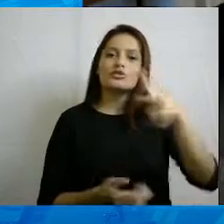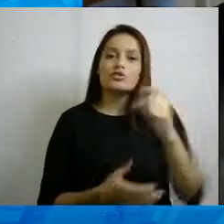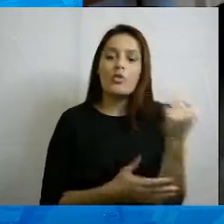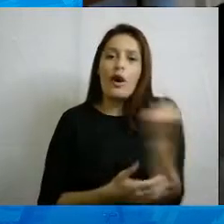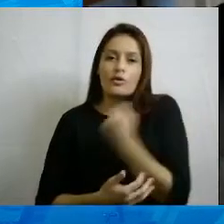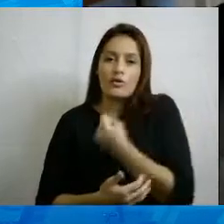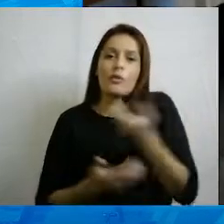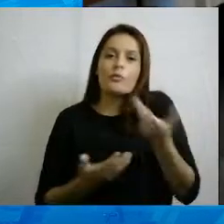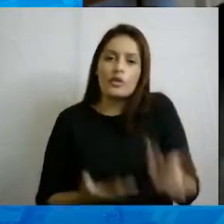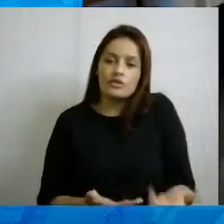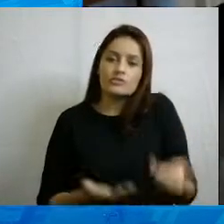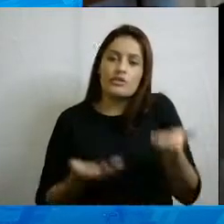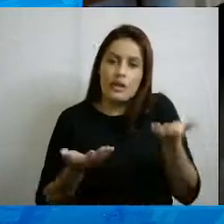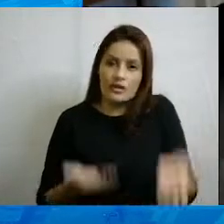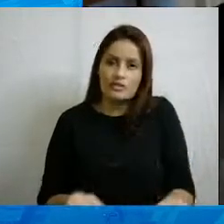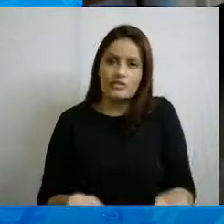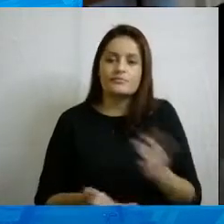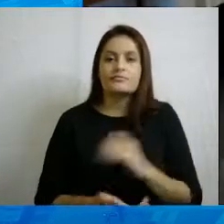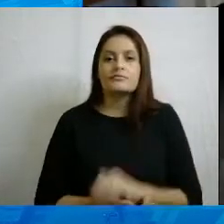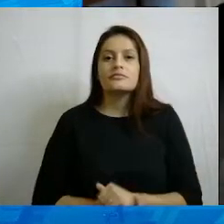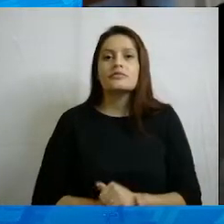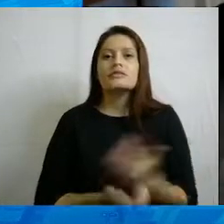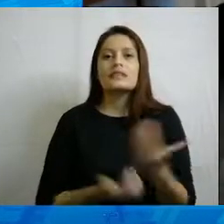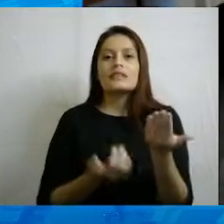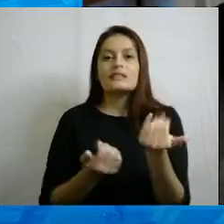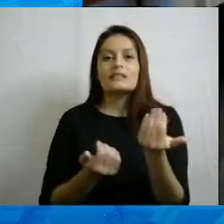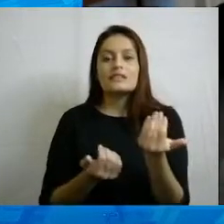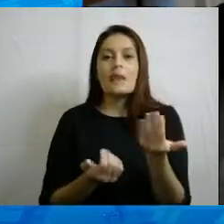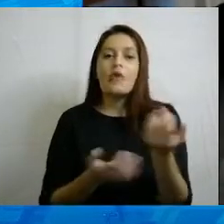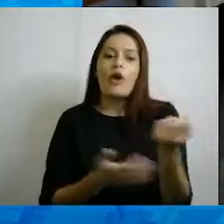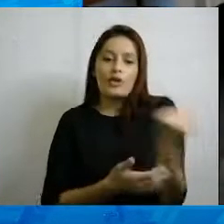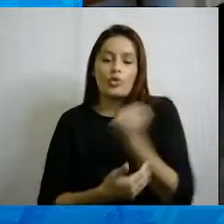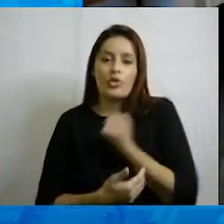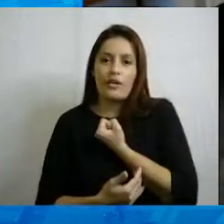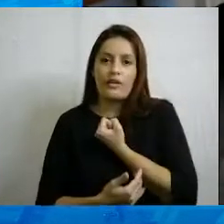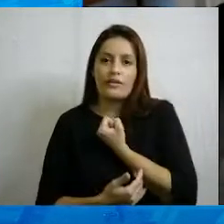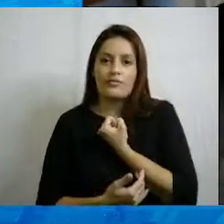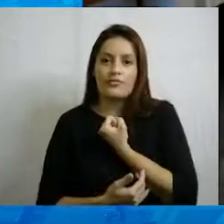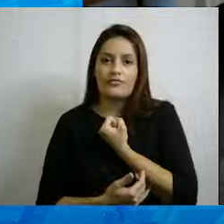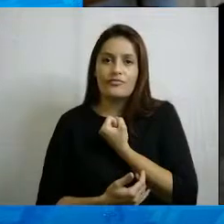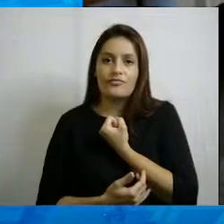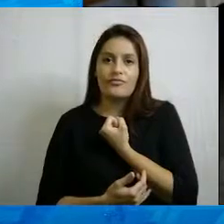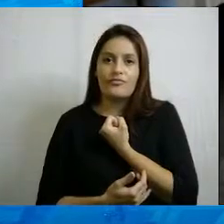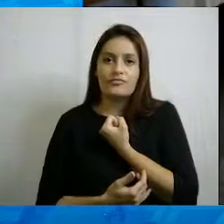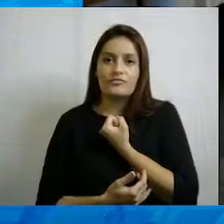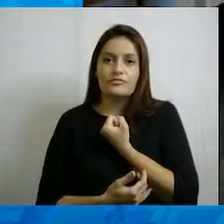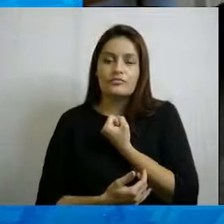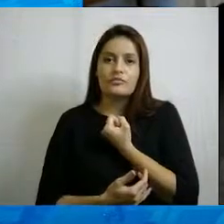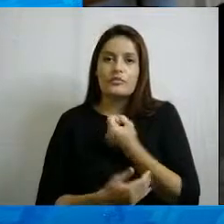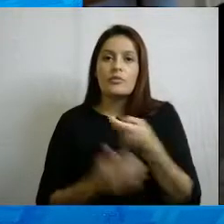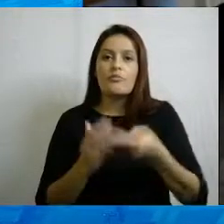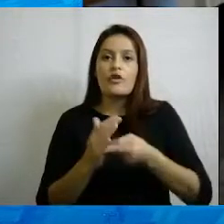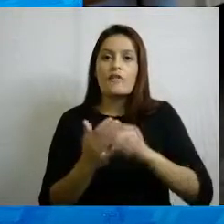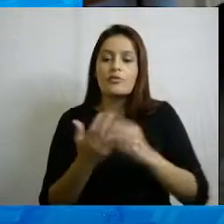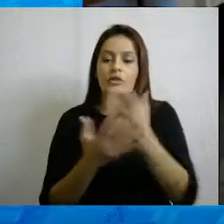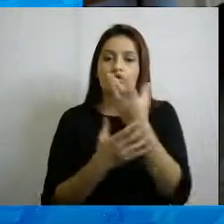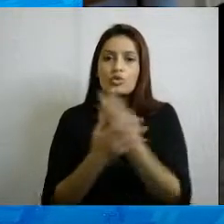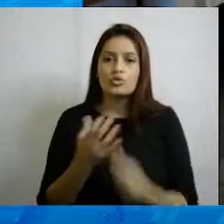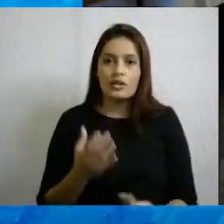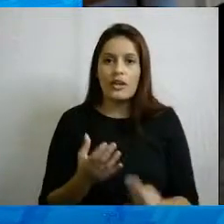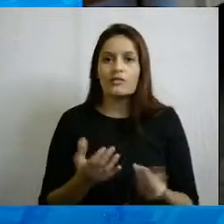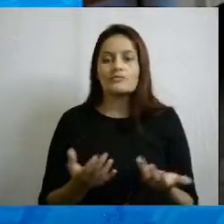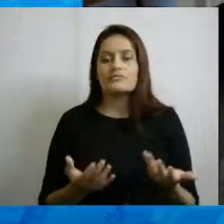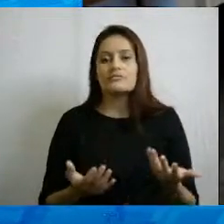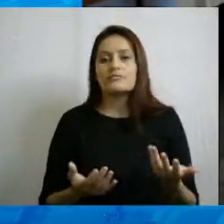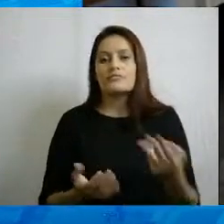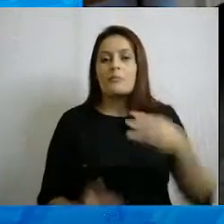acá, porque necesitamos que nos ayuden a solucionar el problema con ese señor